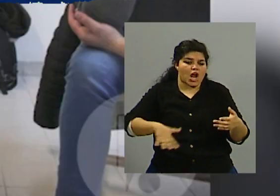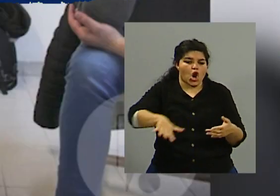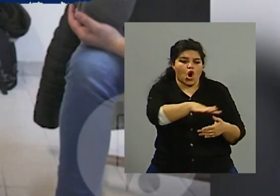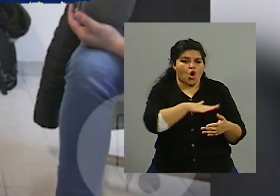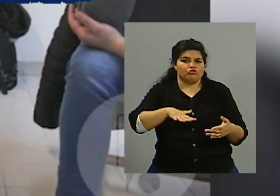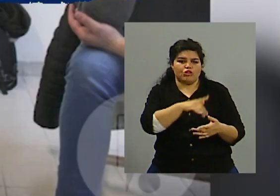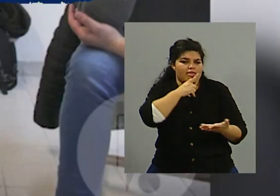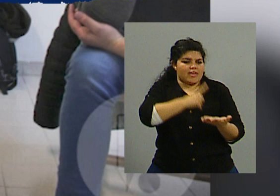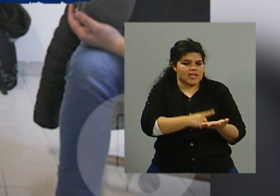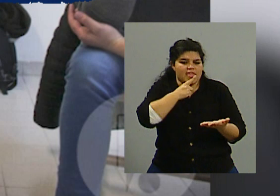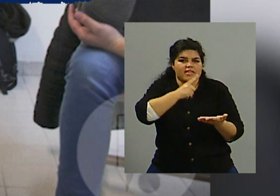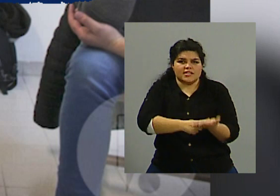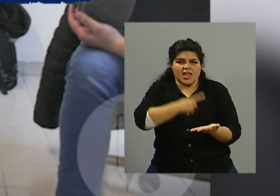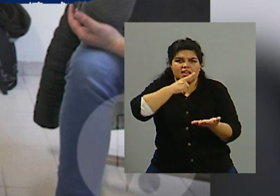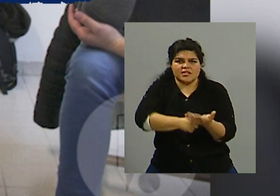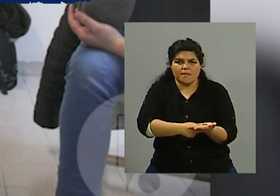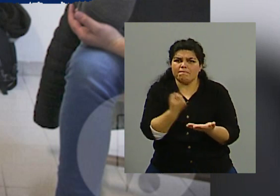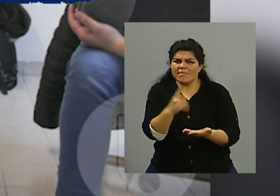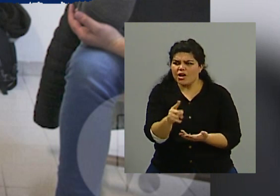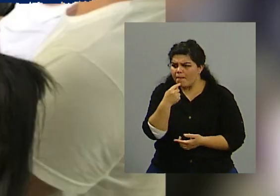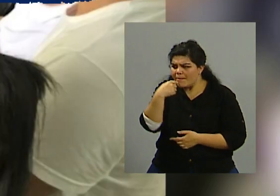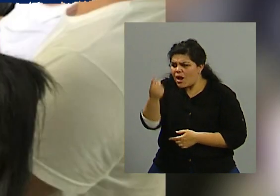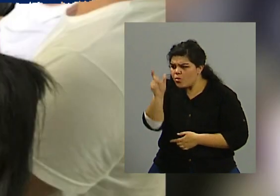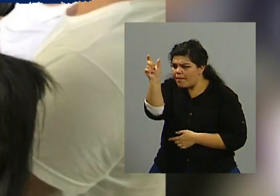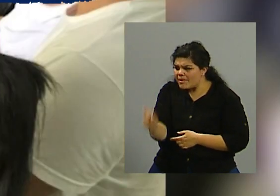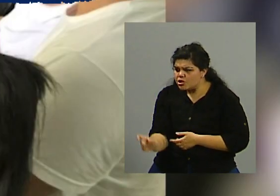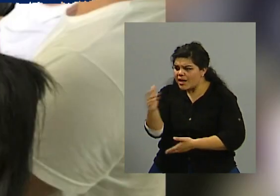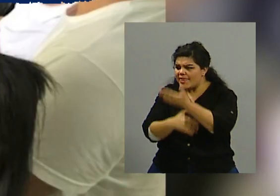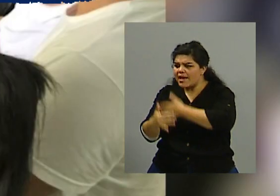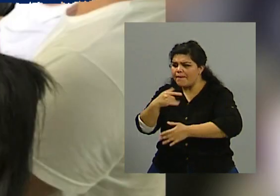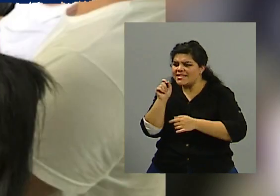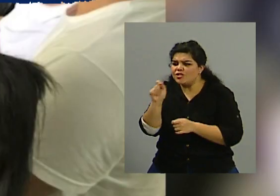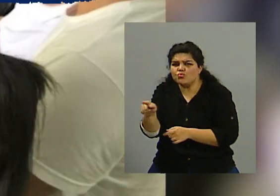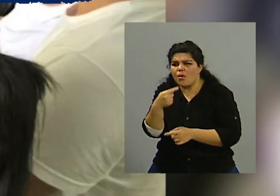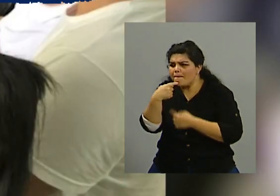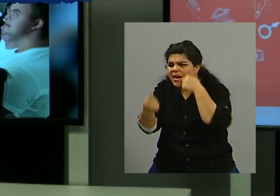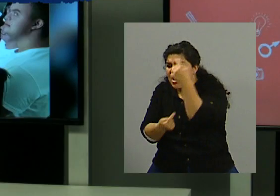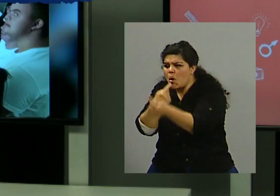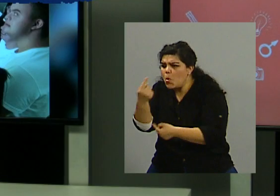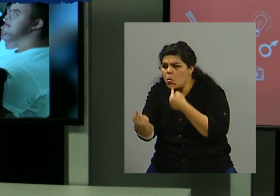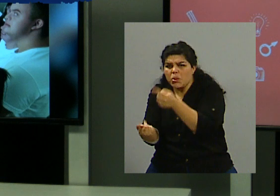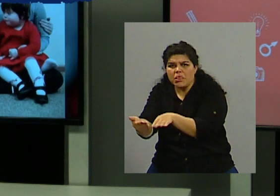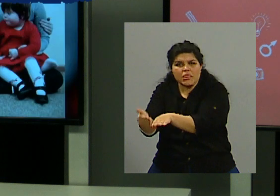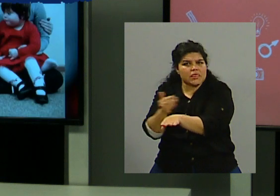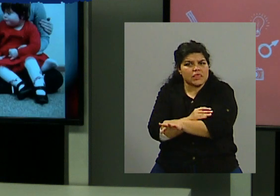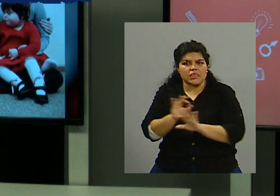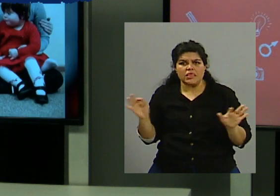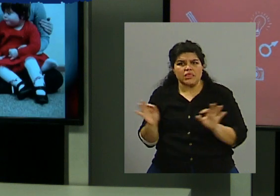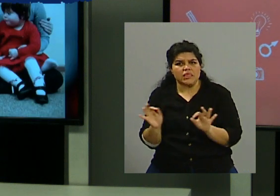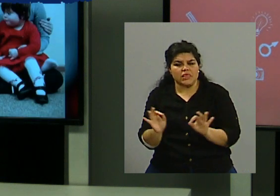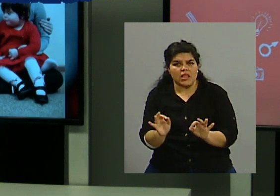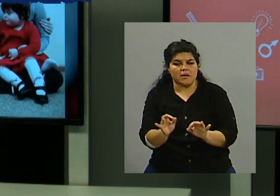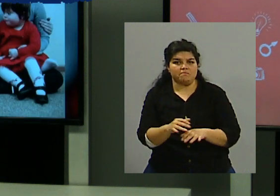no desde las propias necesidades o miradas de las personas con discapacidad en esto. Ana, en el Consejo Federal de